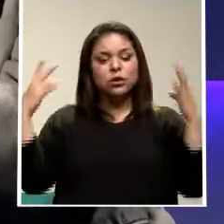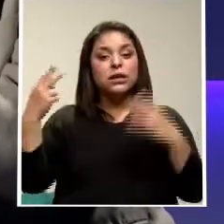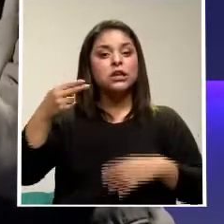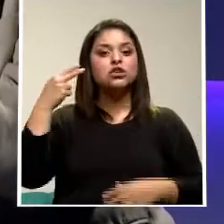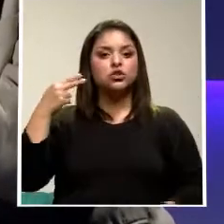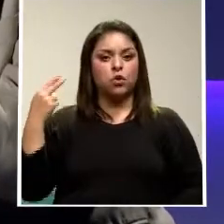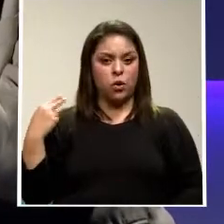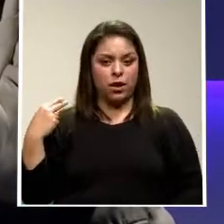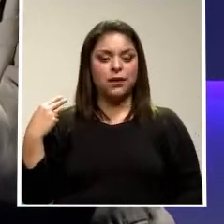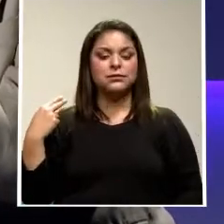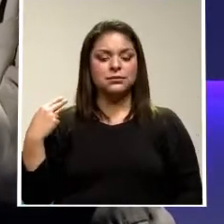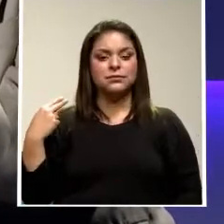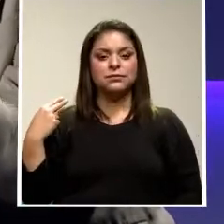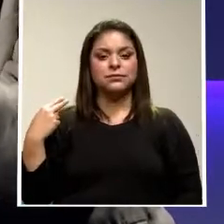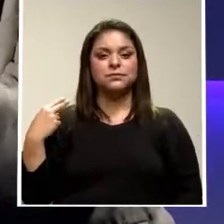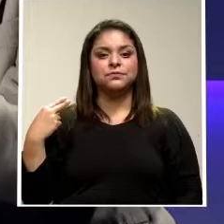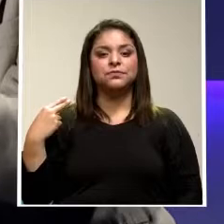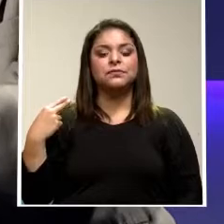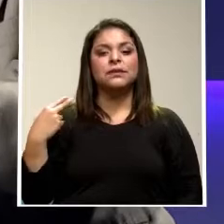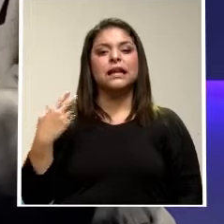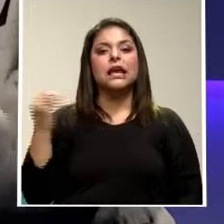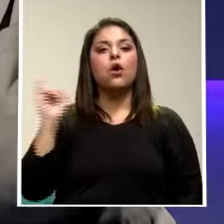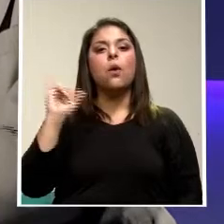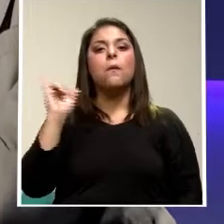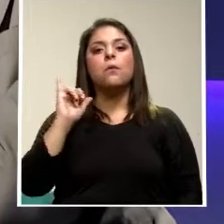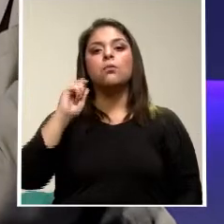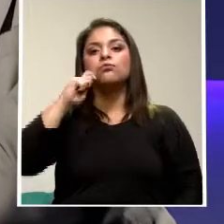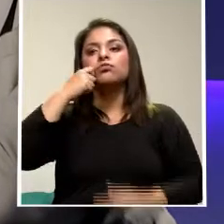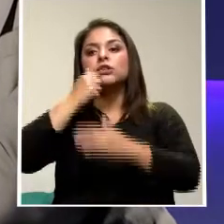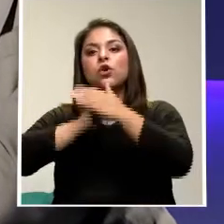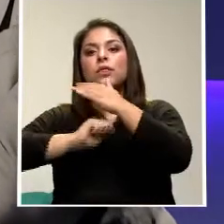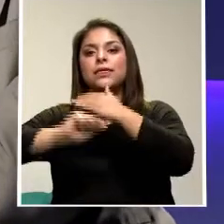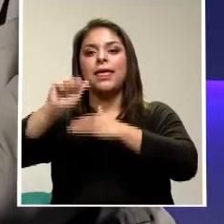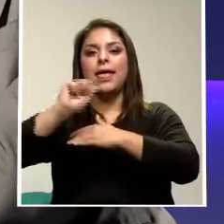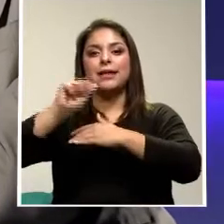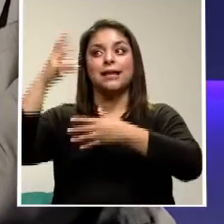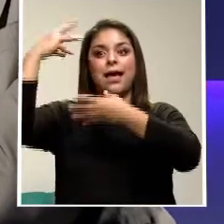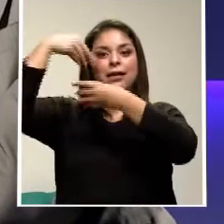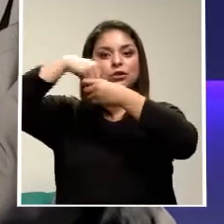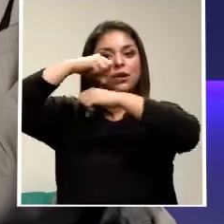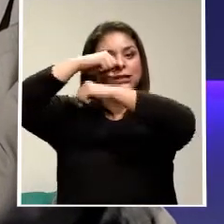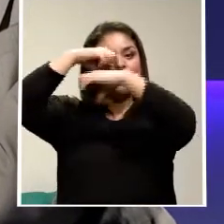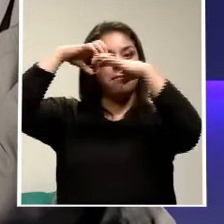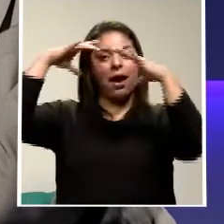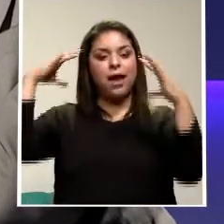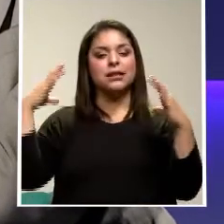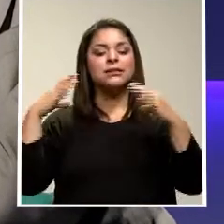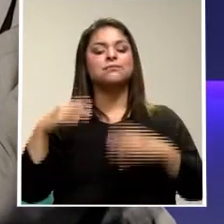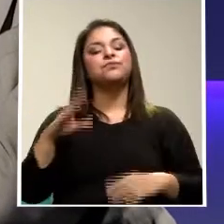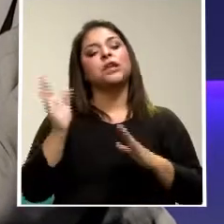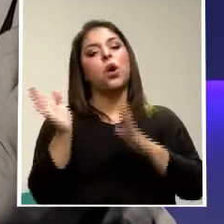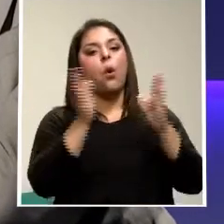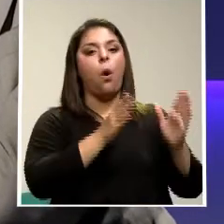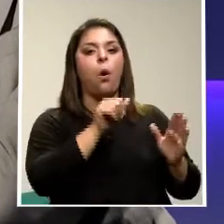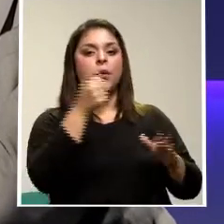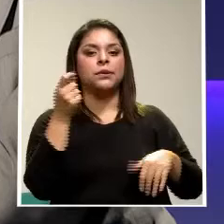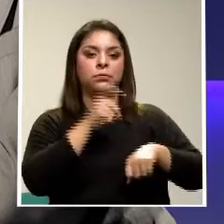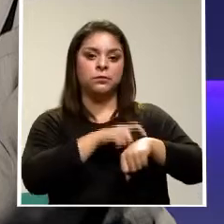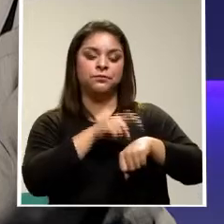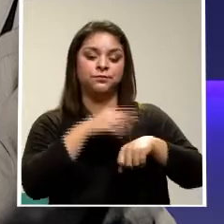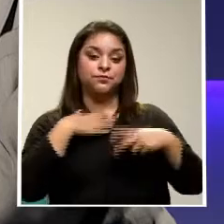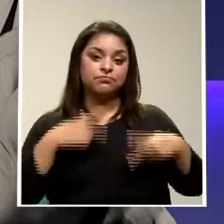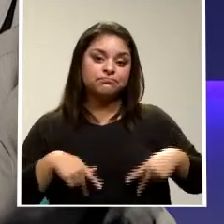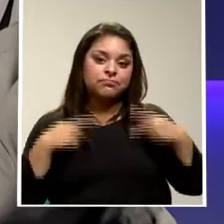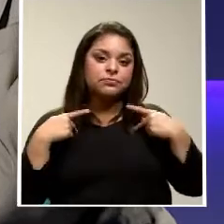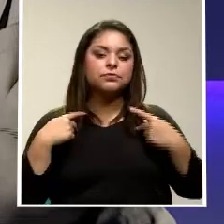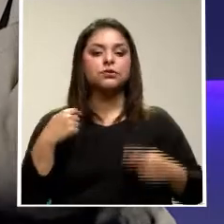que están escondidas dentro de esas imágenes. Y ha habido otras etapas de mi vida en donde me he sentido mucho